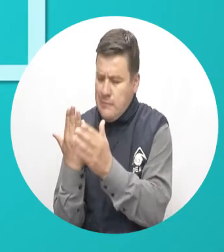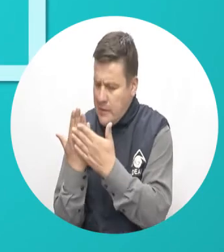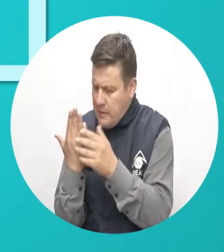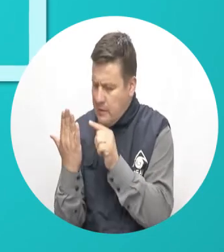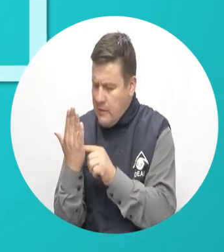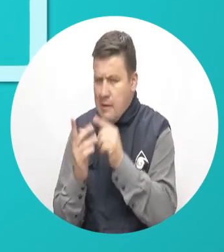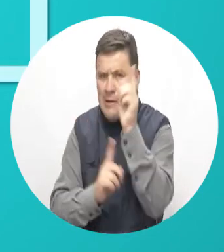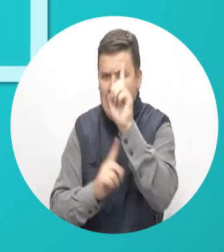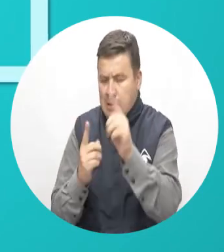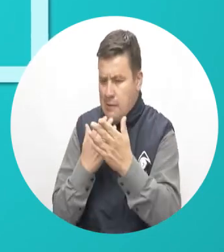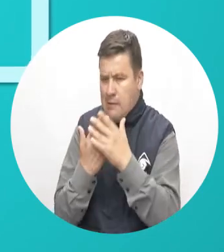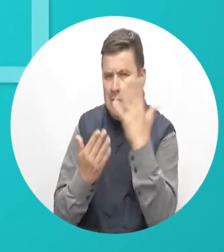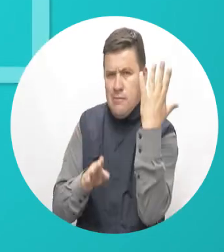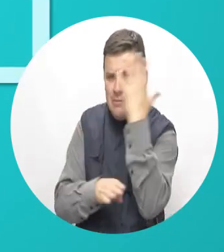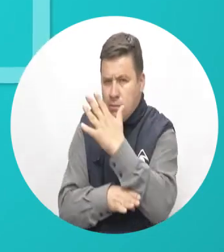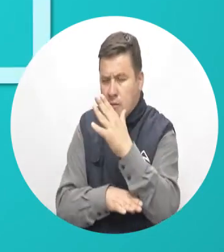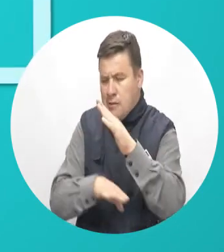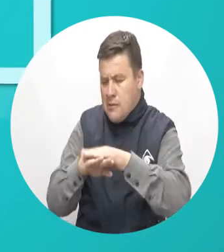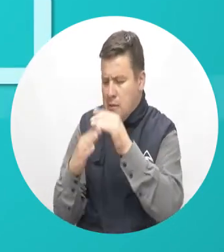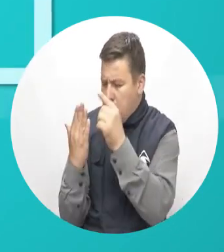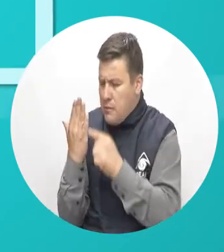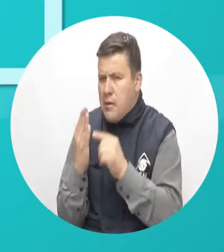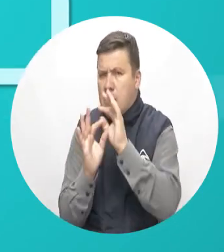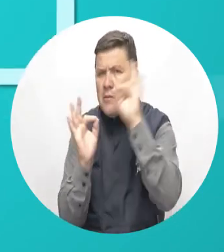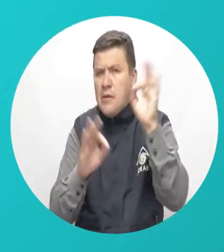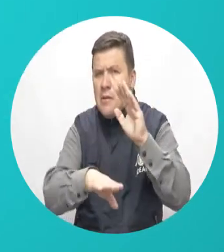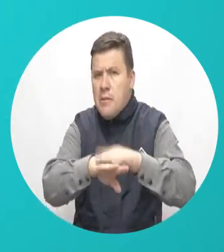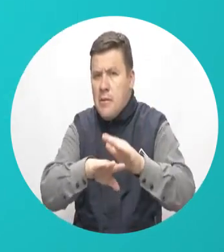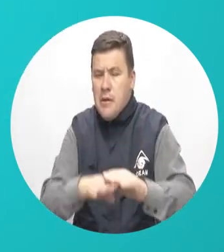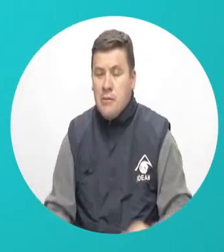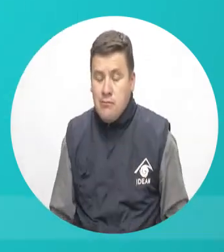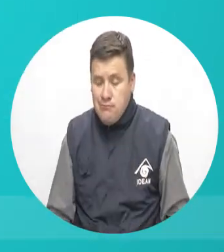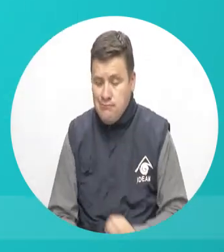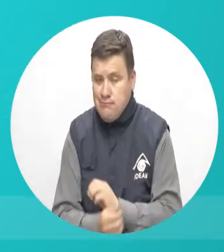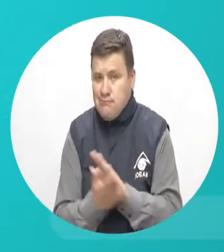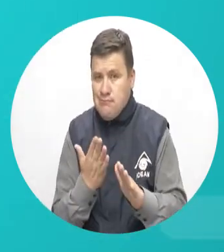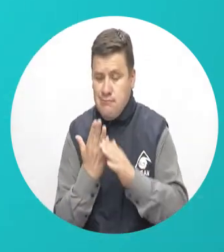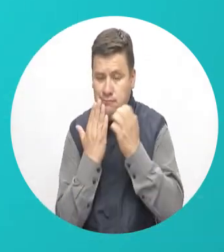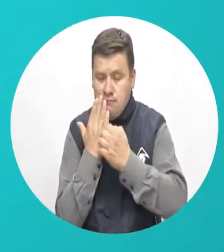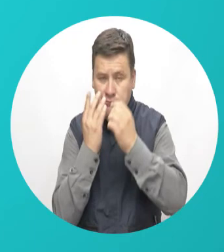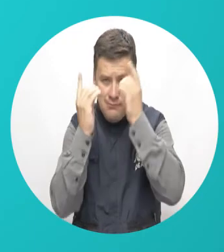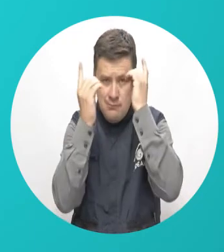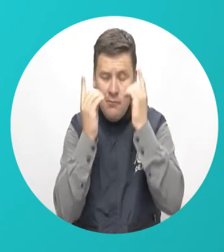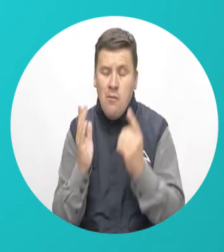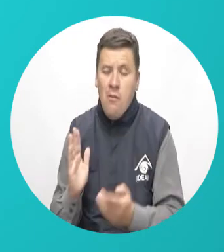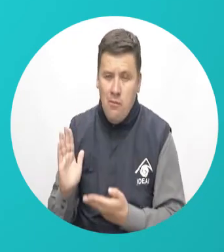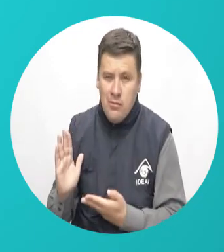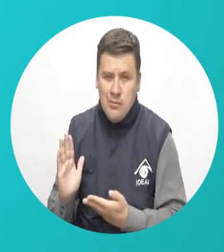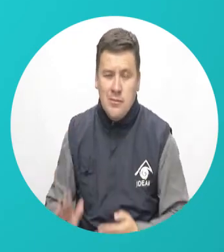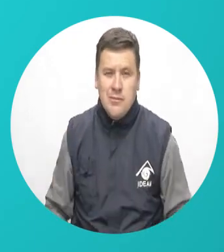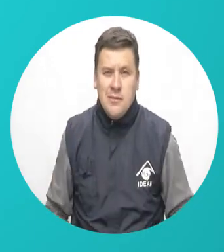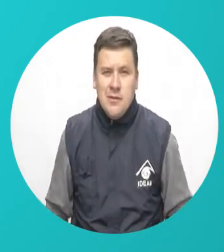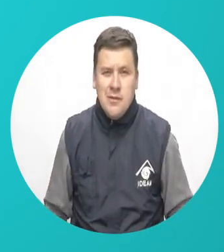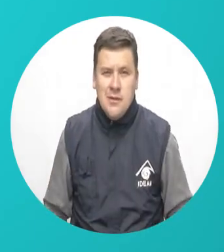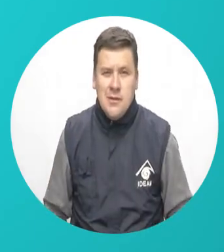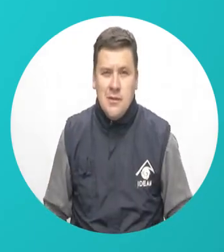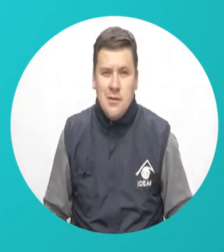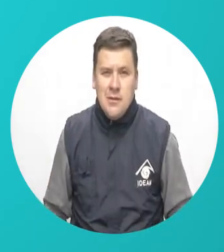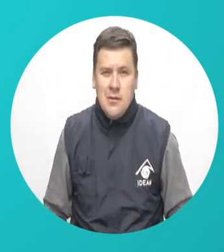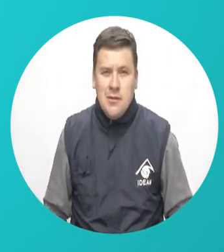deforestación, rayos, pronósticos y alertas a nivel municipal. Disponible gratis para iOS y Android.